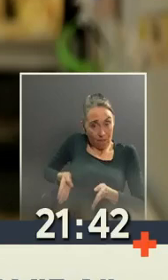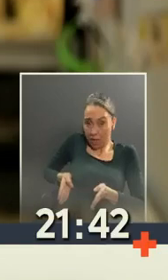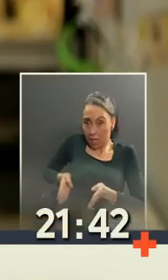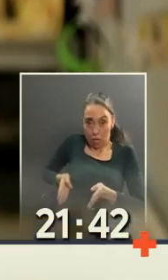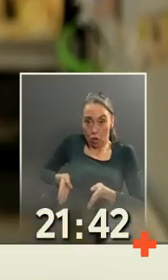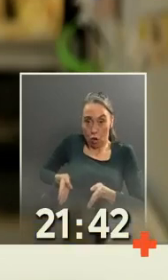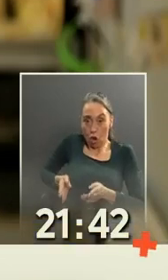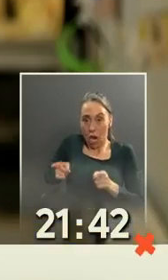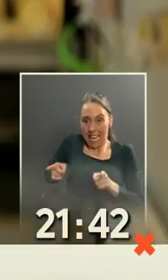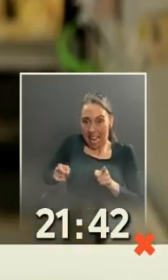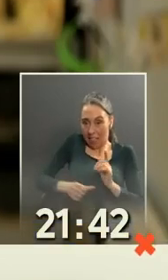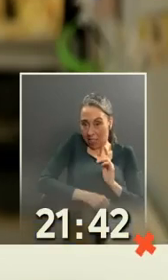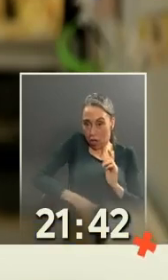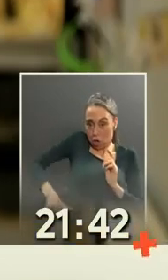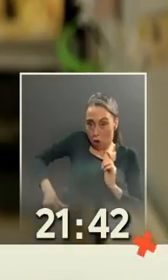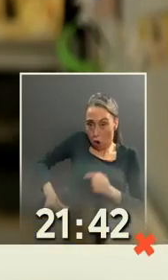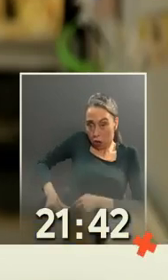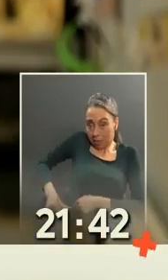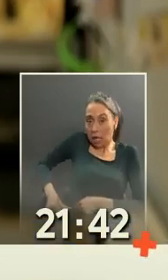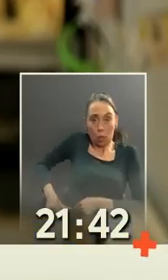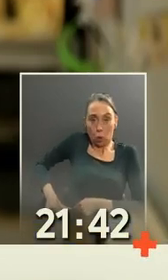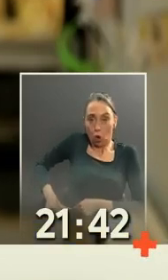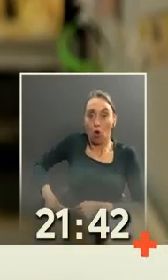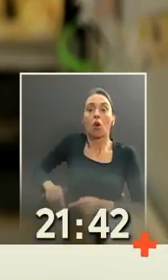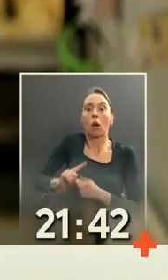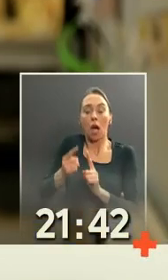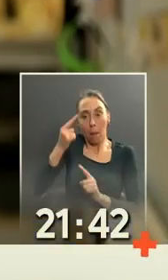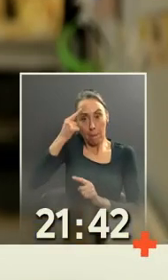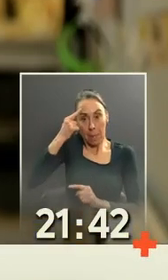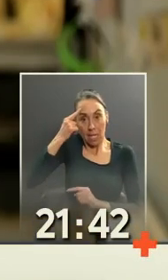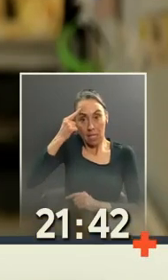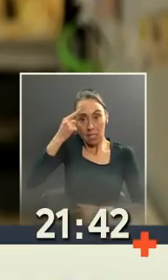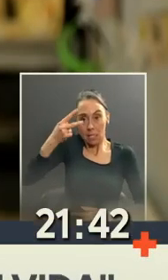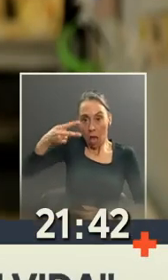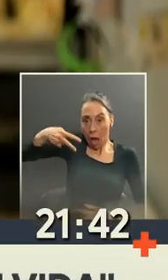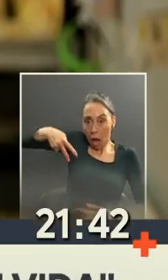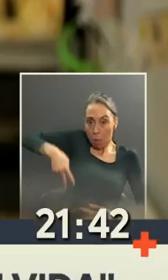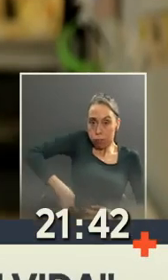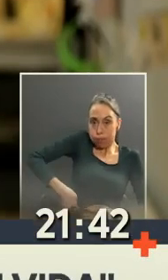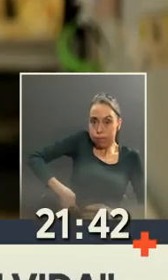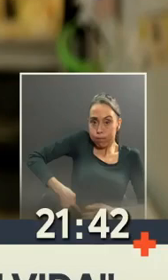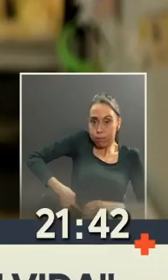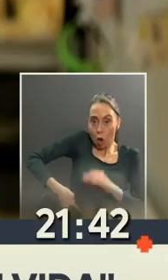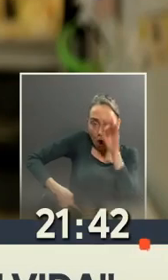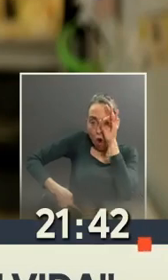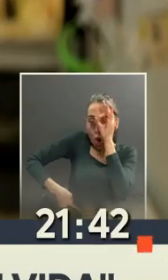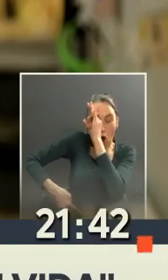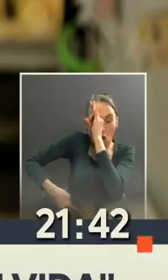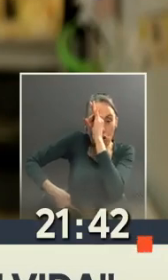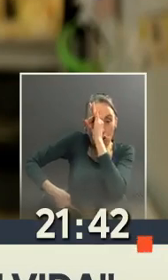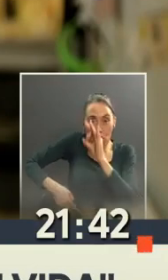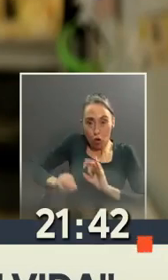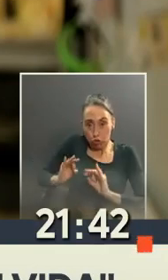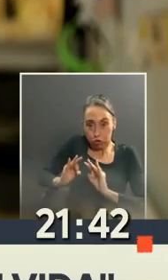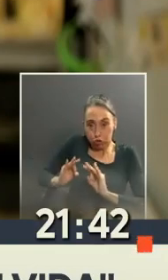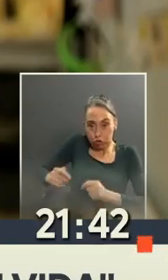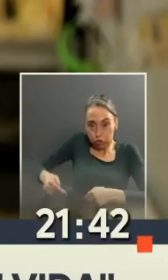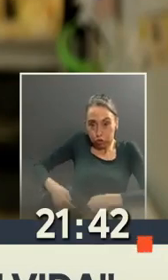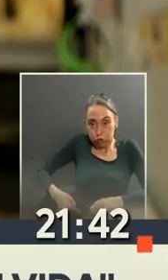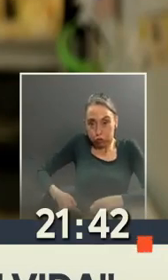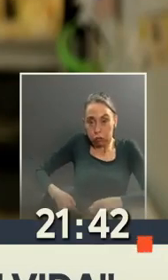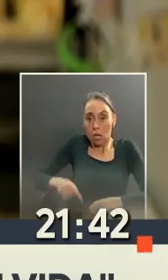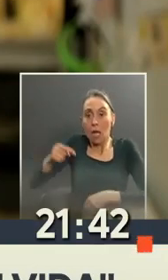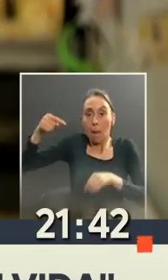incisión grande bajo la costilla, lo hicimos de manera completamente laparoscópica, que eso es con las incisiones chiquititas, con la cámara